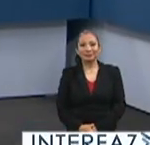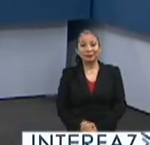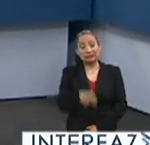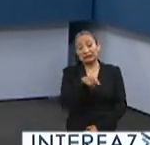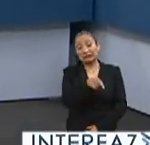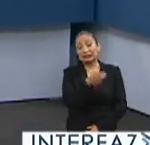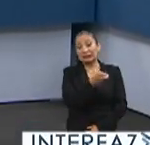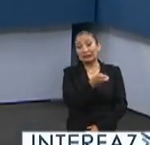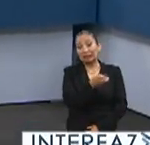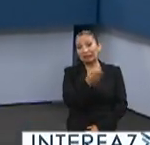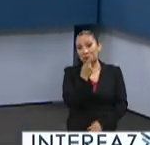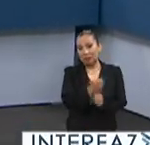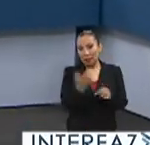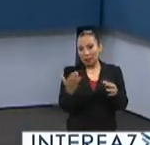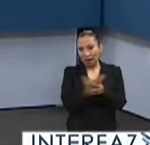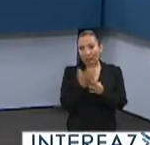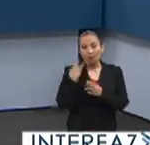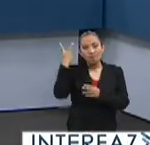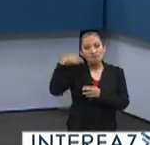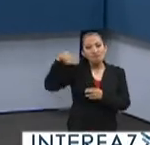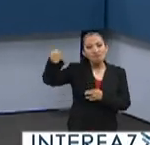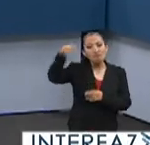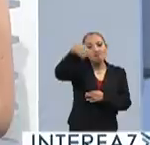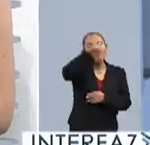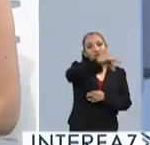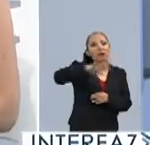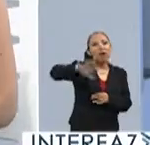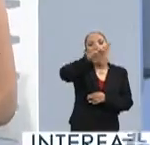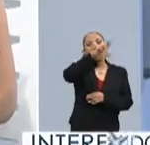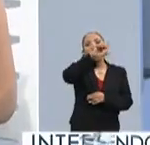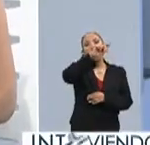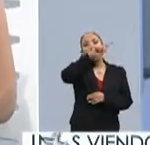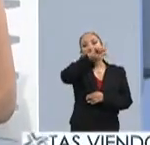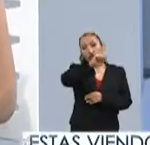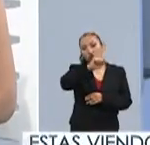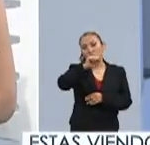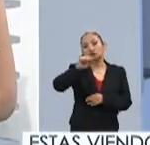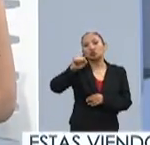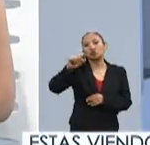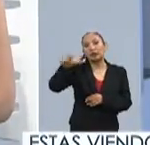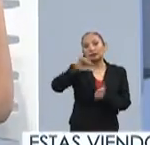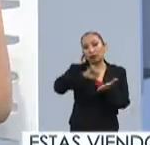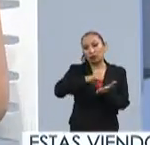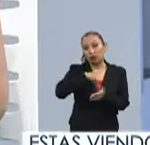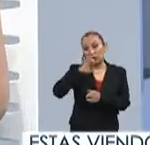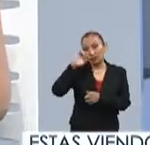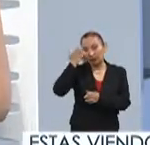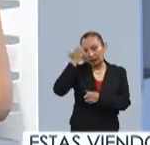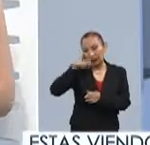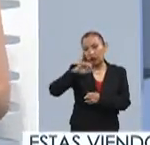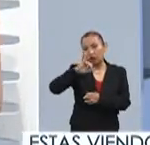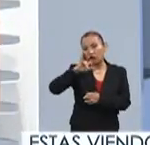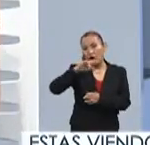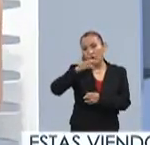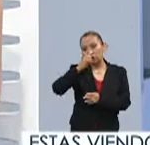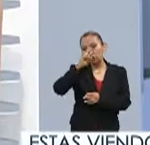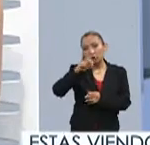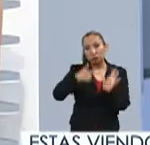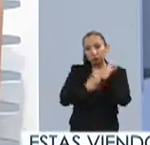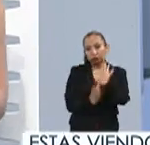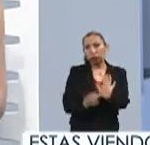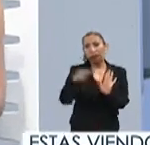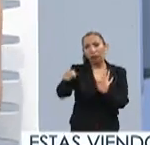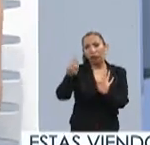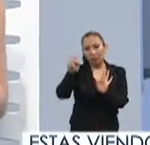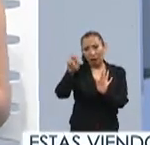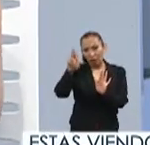Pues ahí está esta primera parte del recorrido por la parte de robots del Centro Espacial Johnson, donde nos muestra